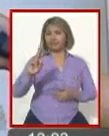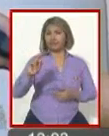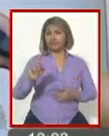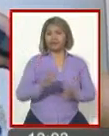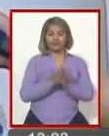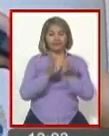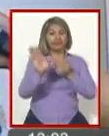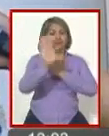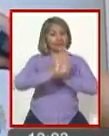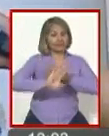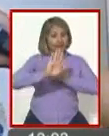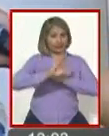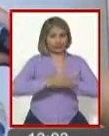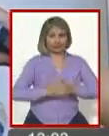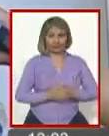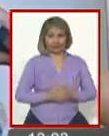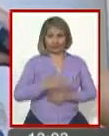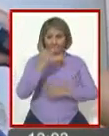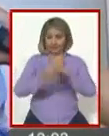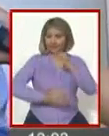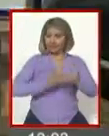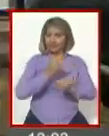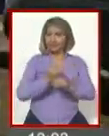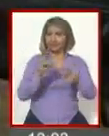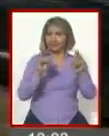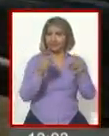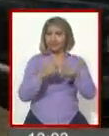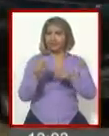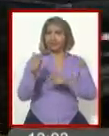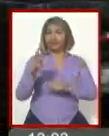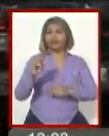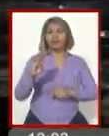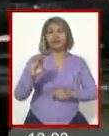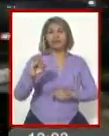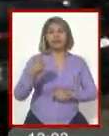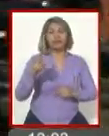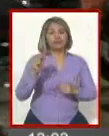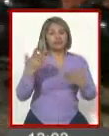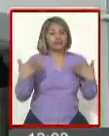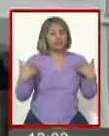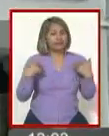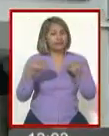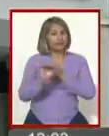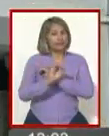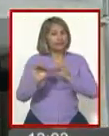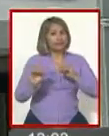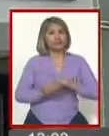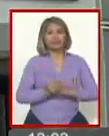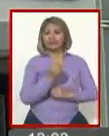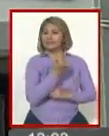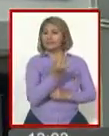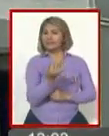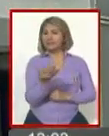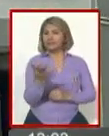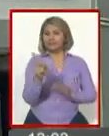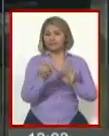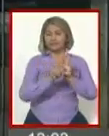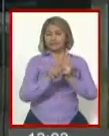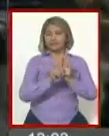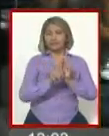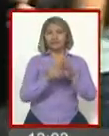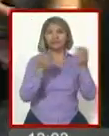del Estado que va a defender a instancias internacionales este tipo de arbitraje. No le tenemos miedo a los arbitrajes ni a ninguna medida